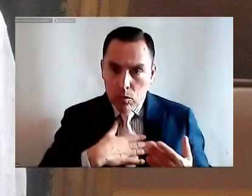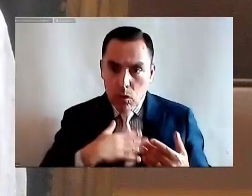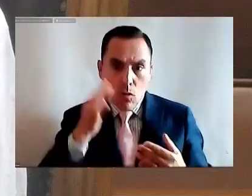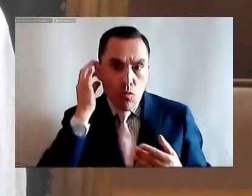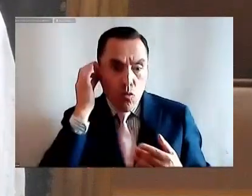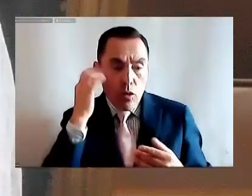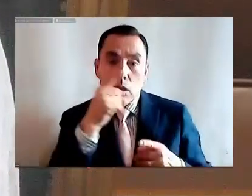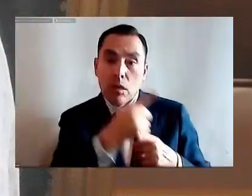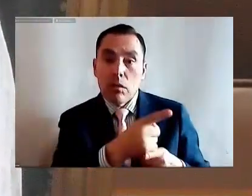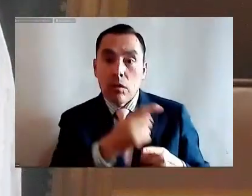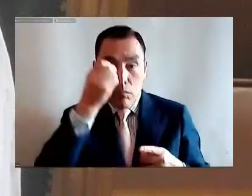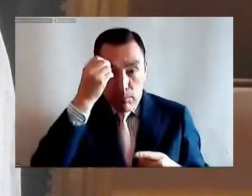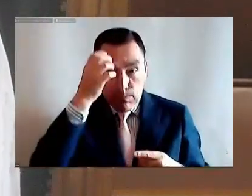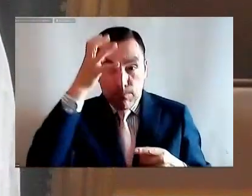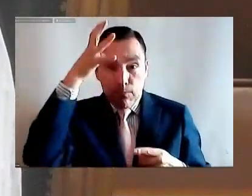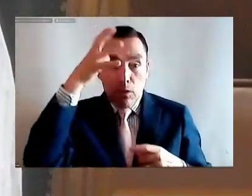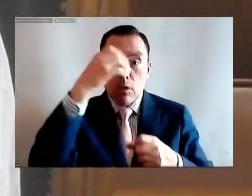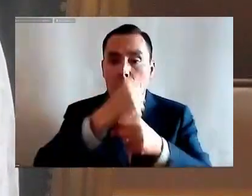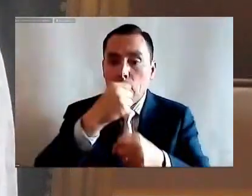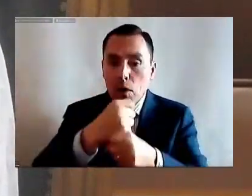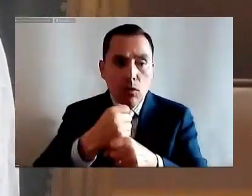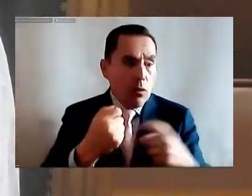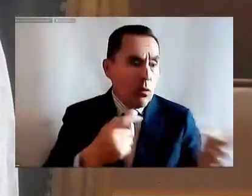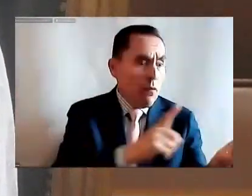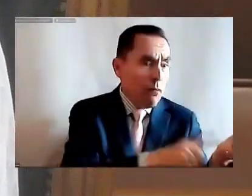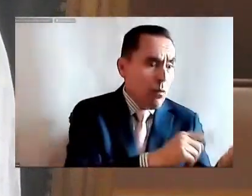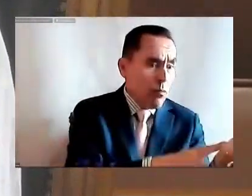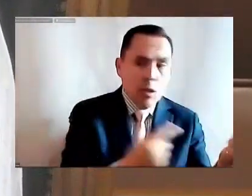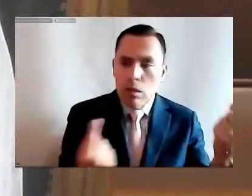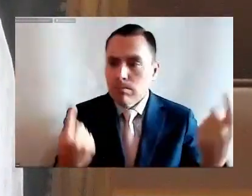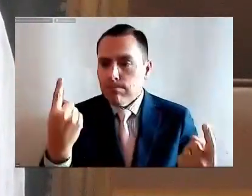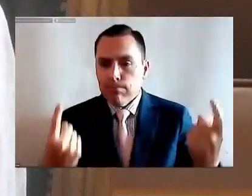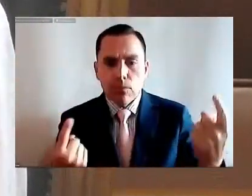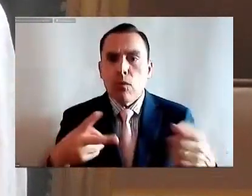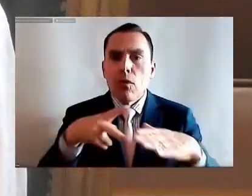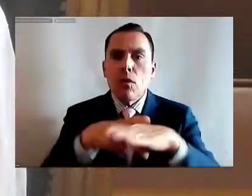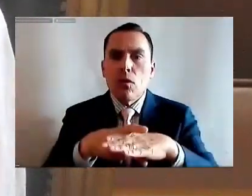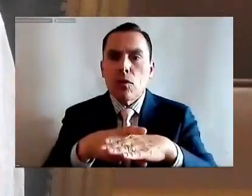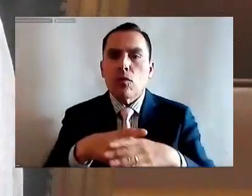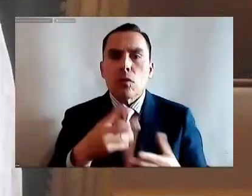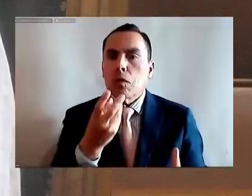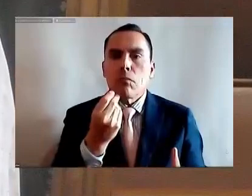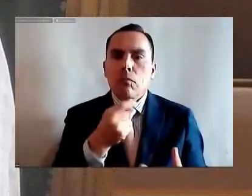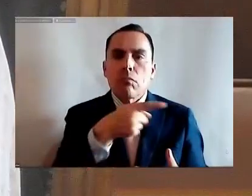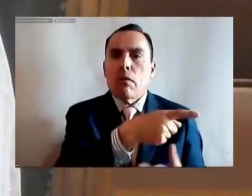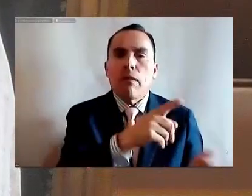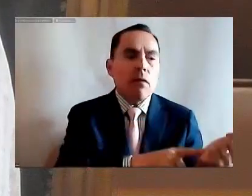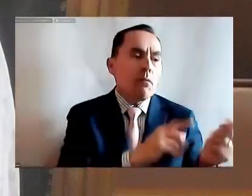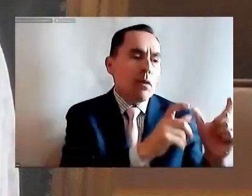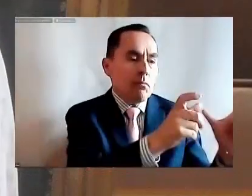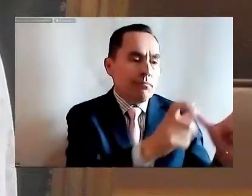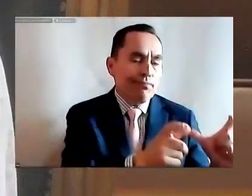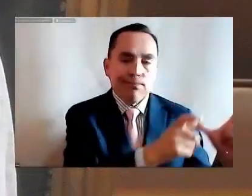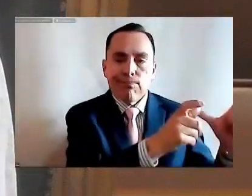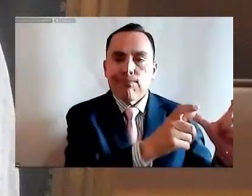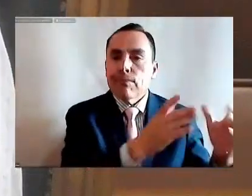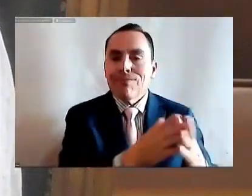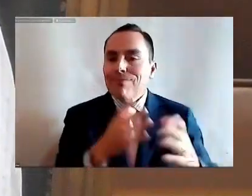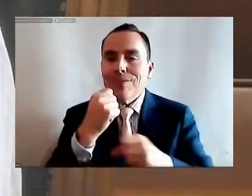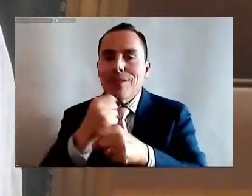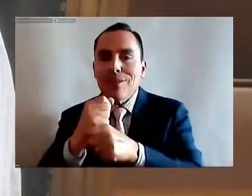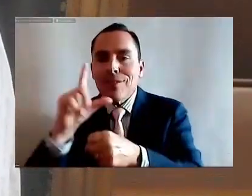experiencia laboral de las mujeres y con ello coarta su ingreso al mercado laboral. Considerando este hecho, señor